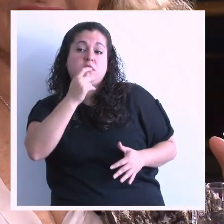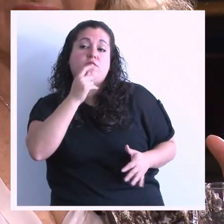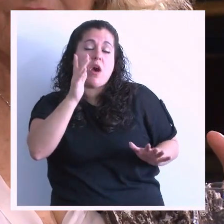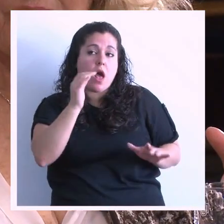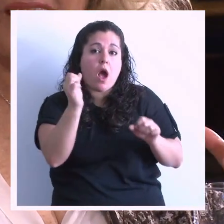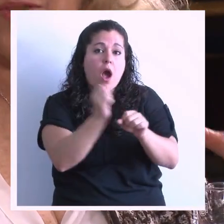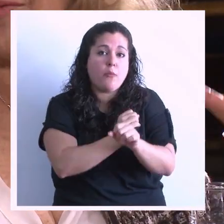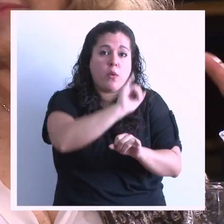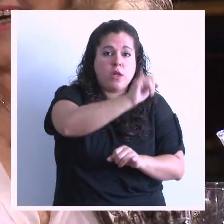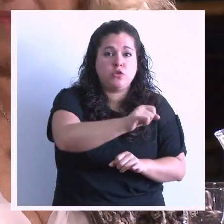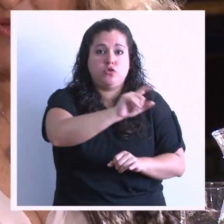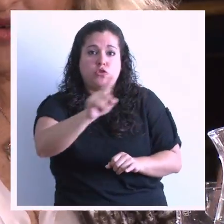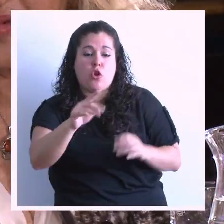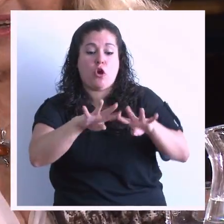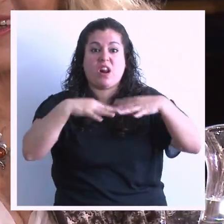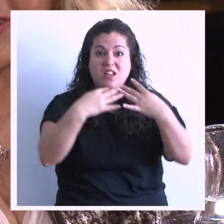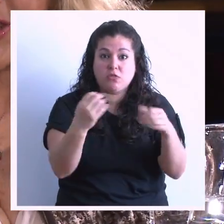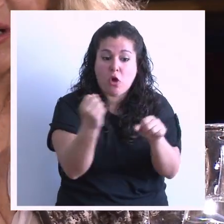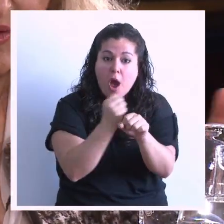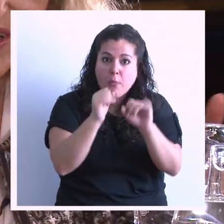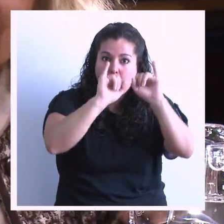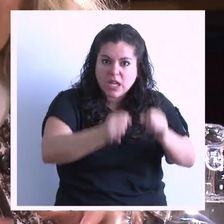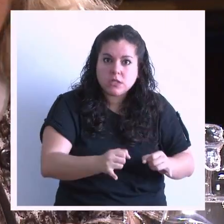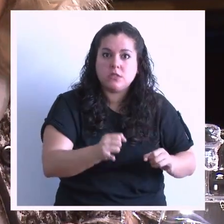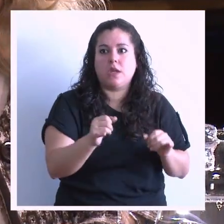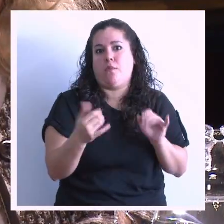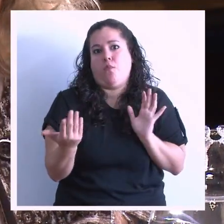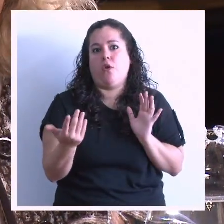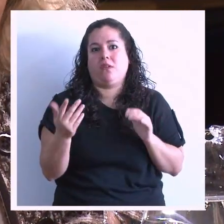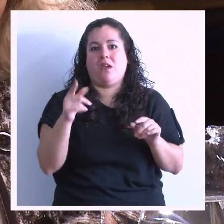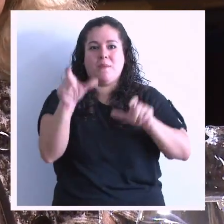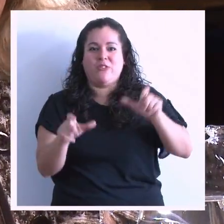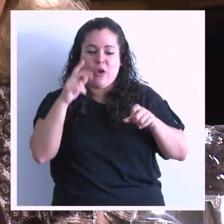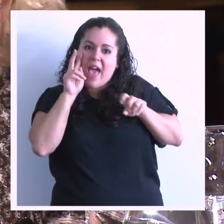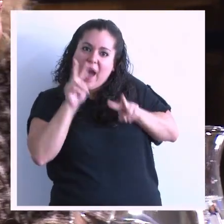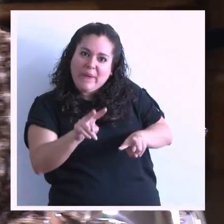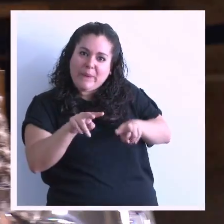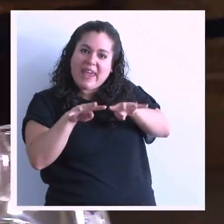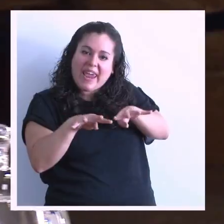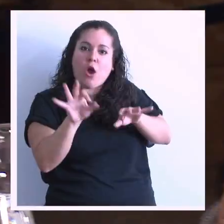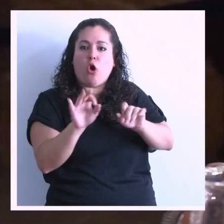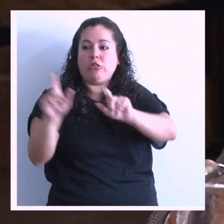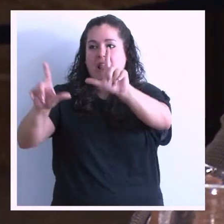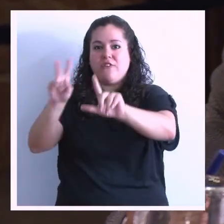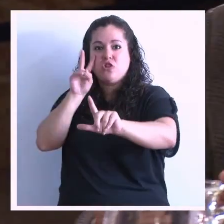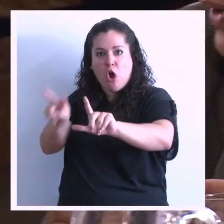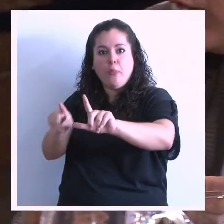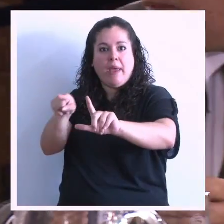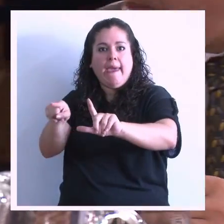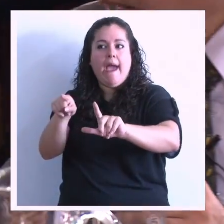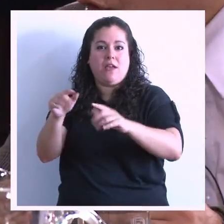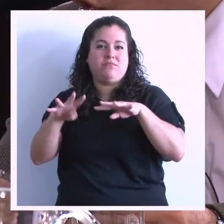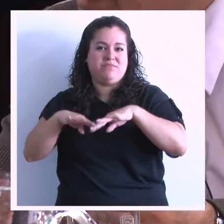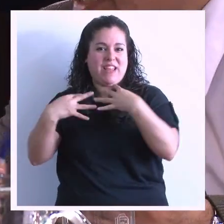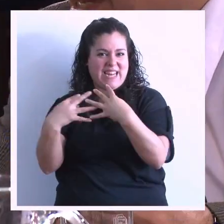el presidente, y hay un gran aplauso porque todos sabemos que va a ser ley. ¿Interpreta que hay sectores del sector